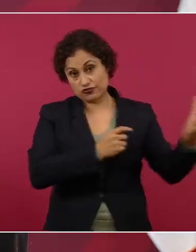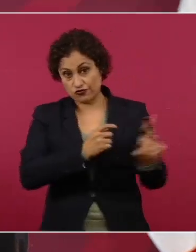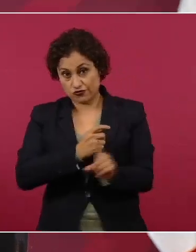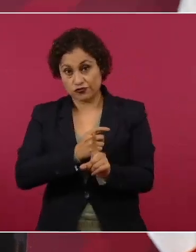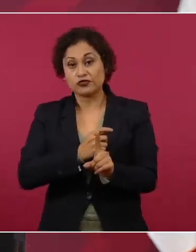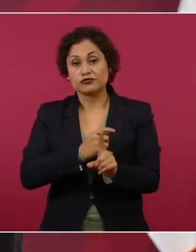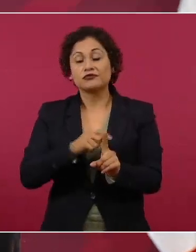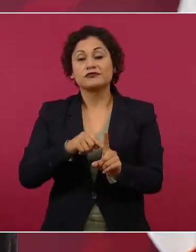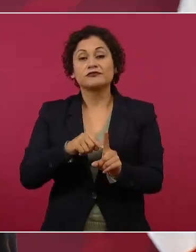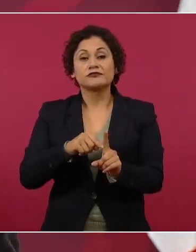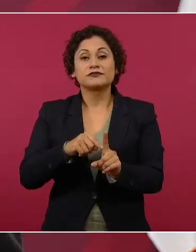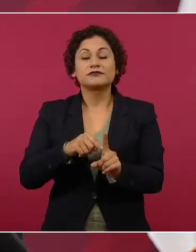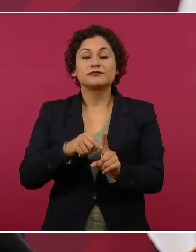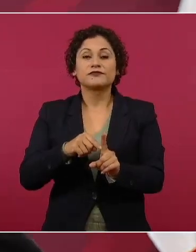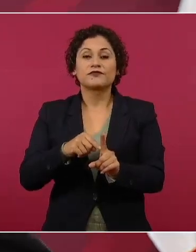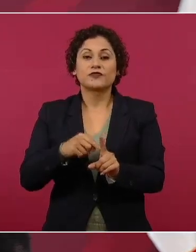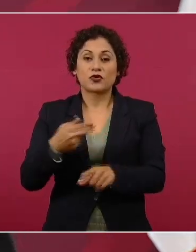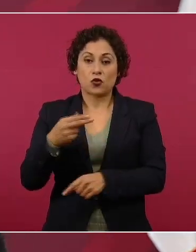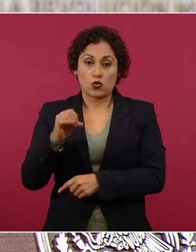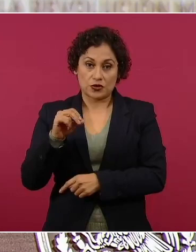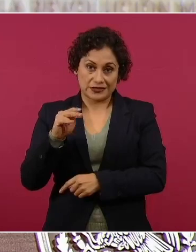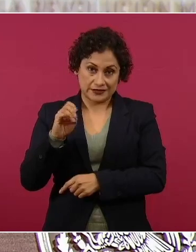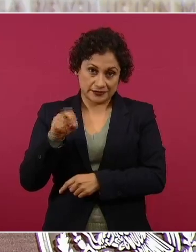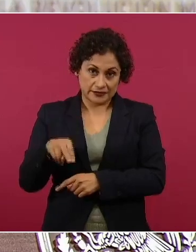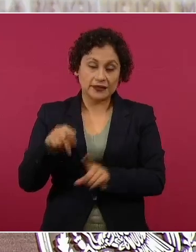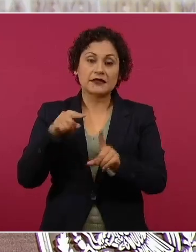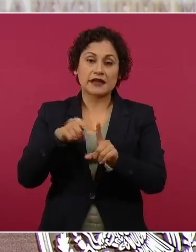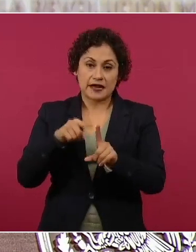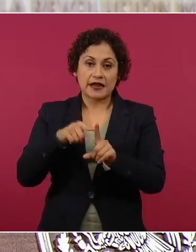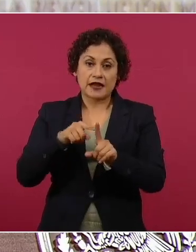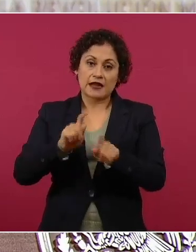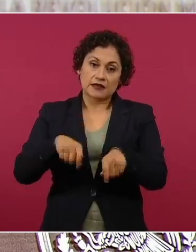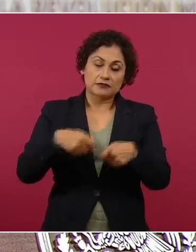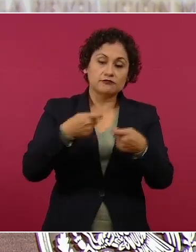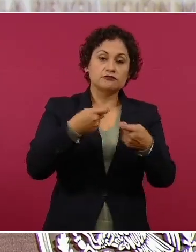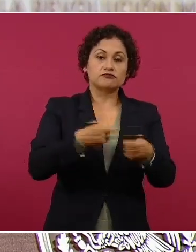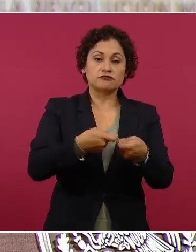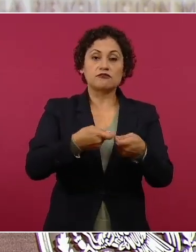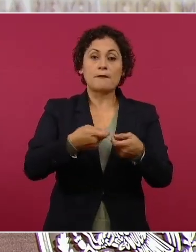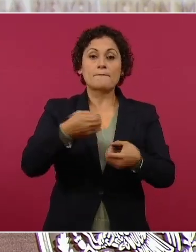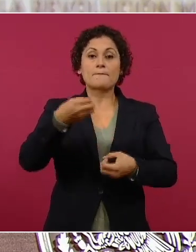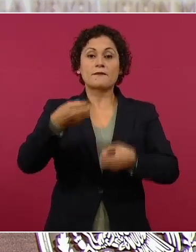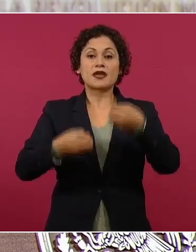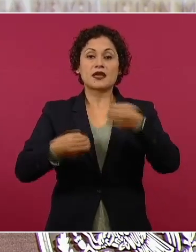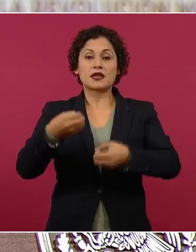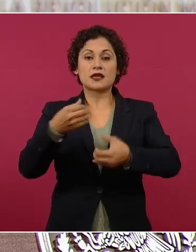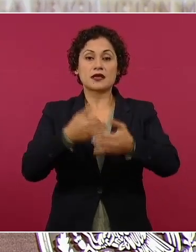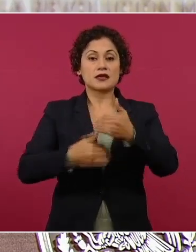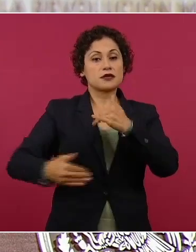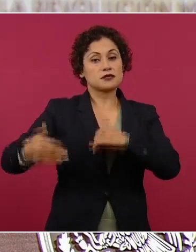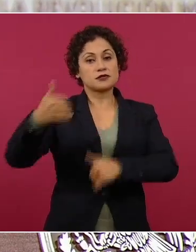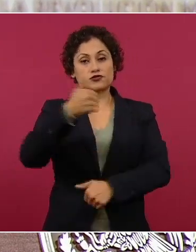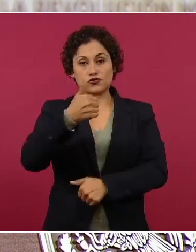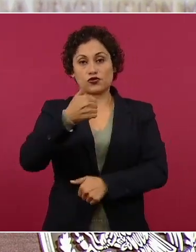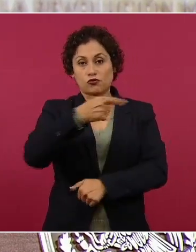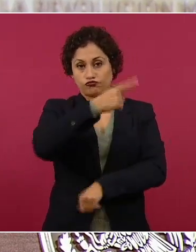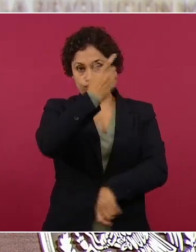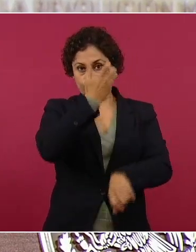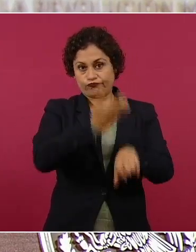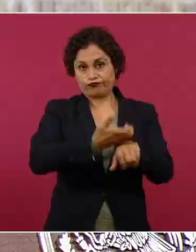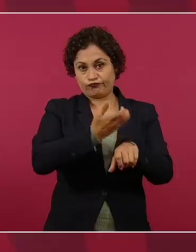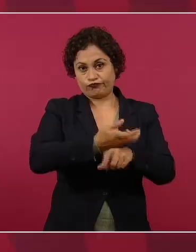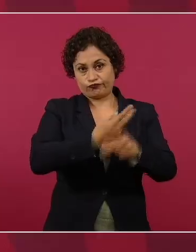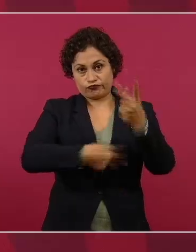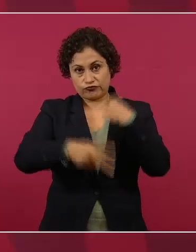era como el ministro plenipotenciario de Estados Unidos en